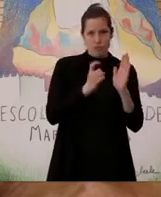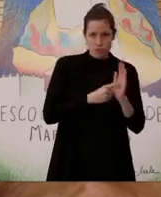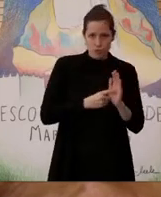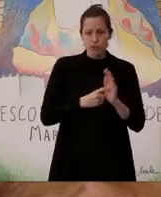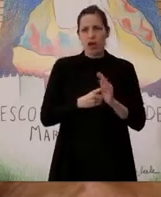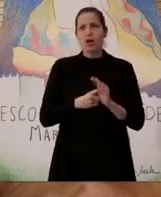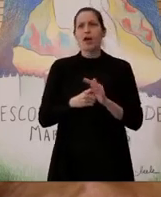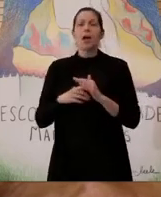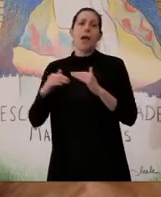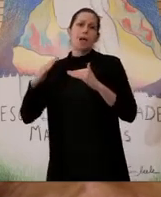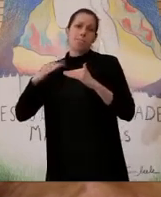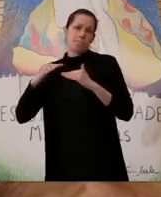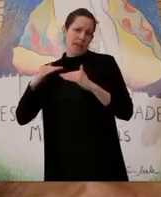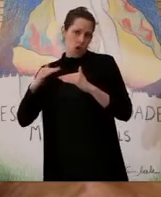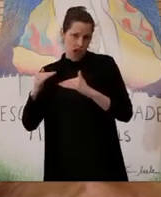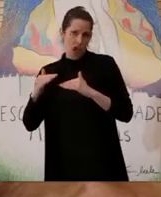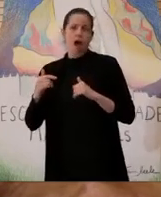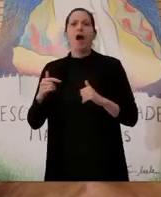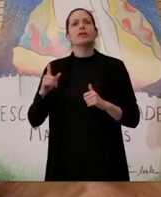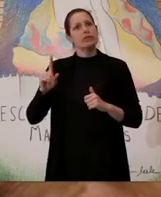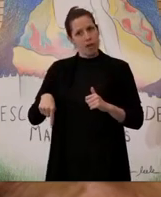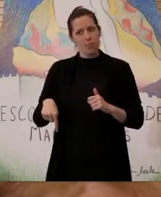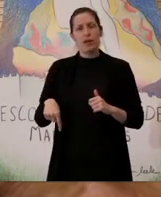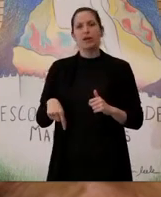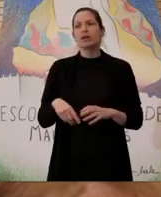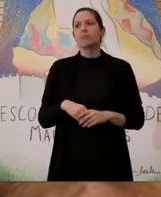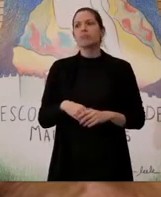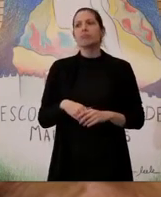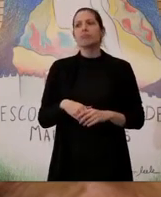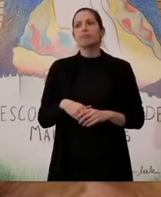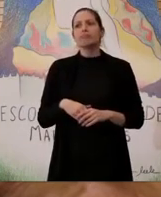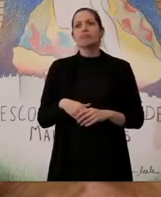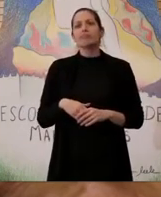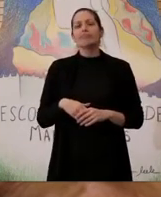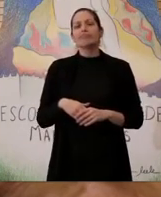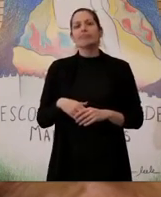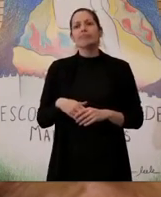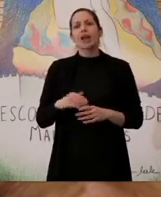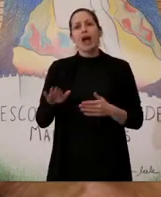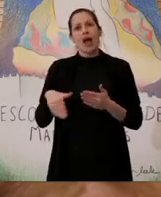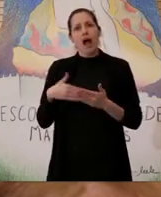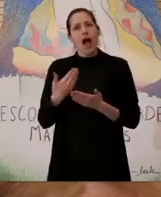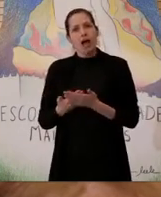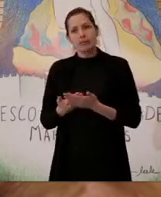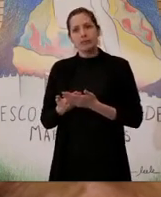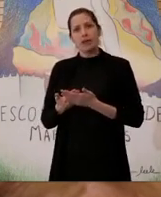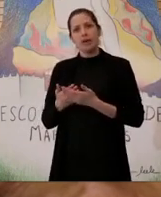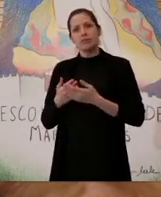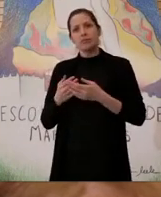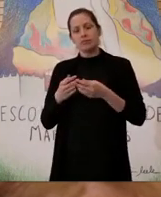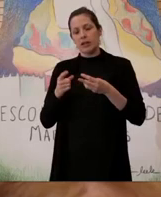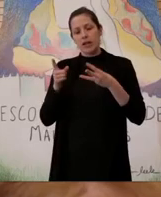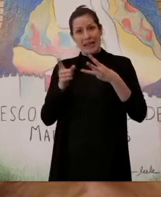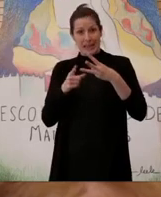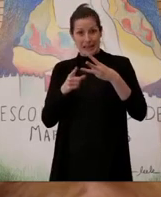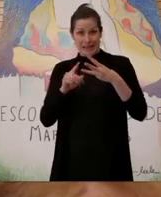a corporación tuviera que decidir porque si no no había manera de que las causas aprobar año una tercera donde ya desde